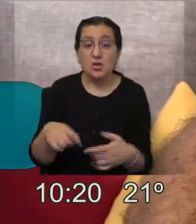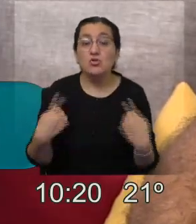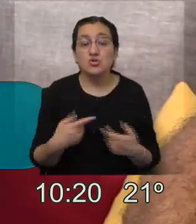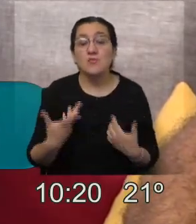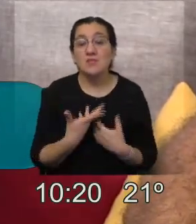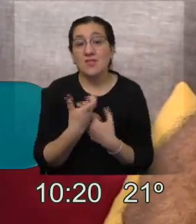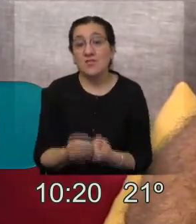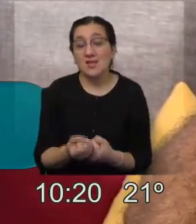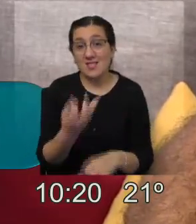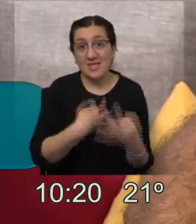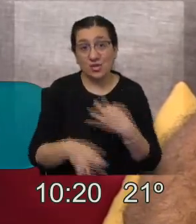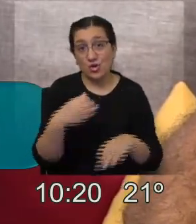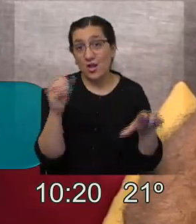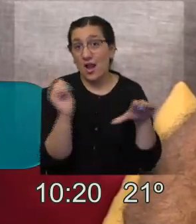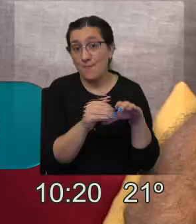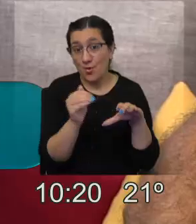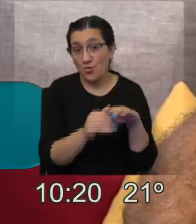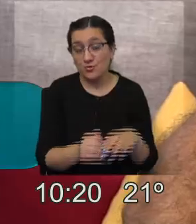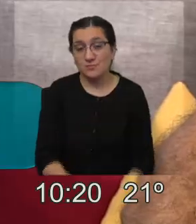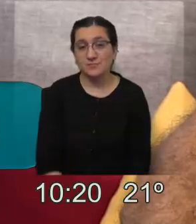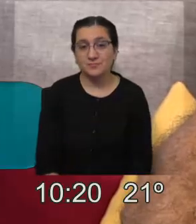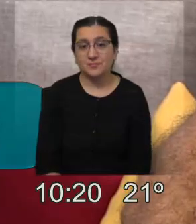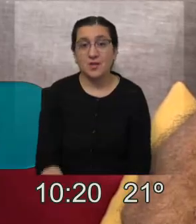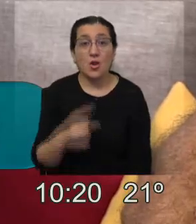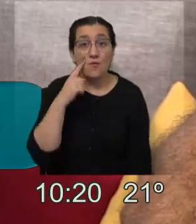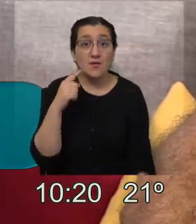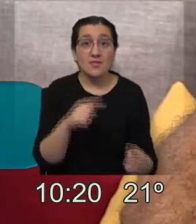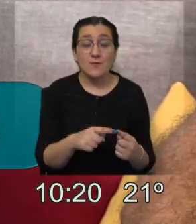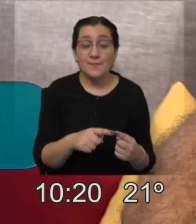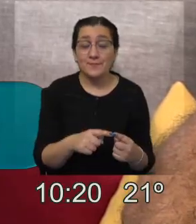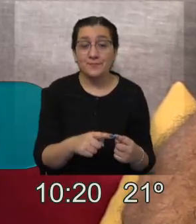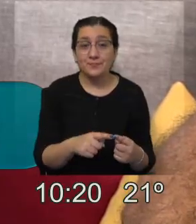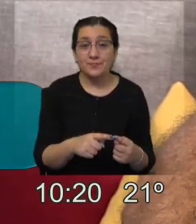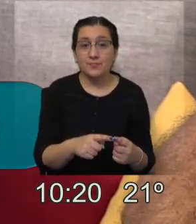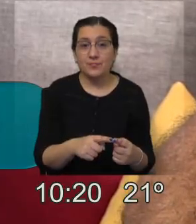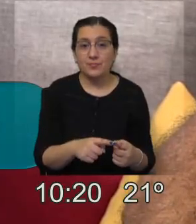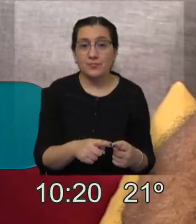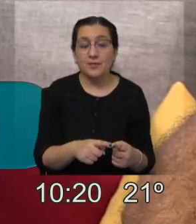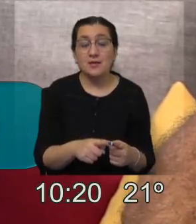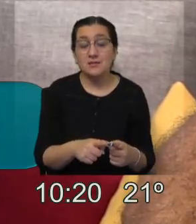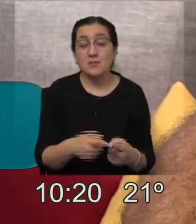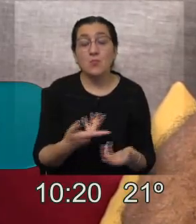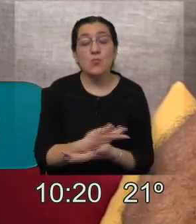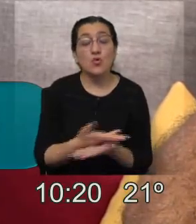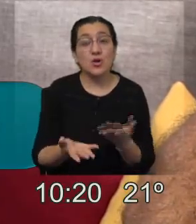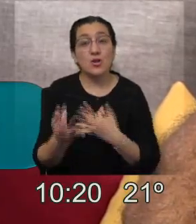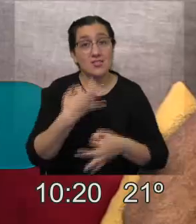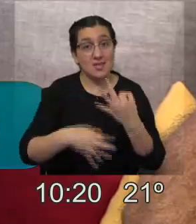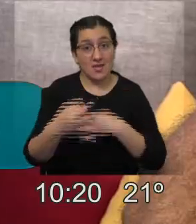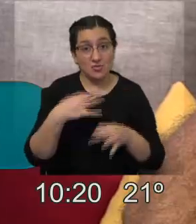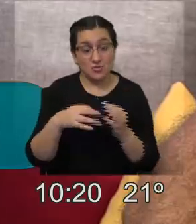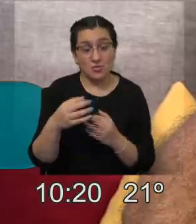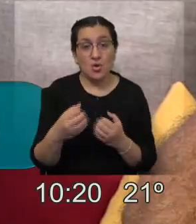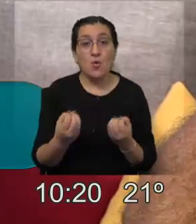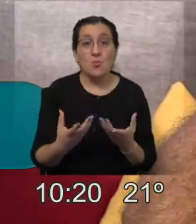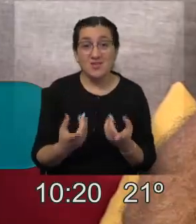defender aquí en el Galpón. Y bueno, yo creo que el objetivo un poco también es la mecánica del teatro, ¿no? El teatro necesita ser espejo y